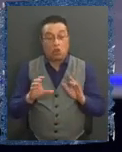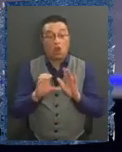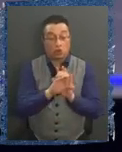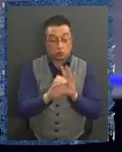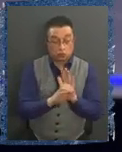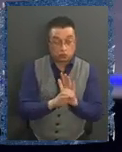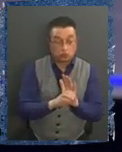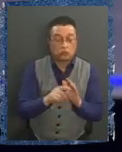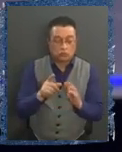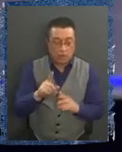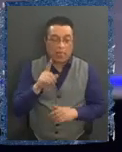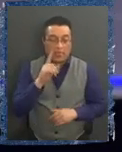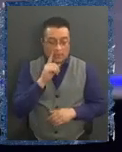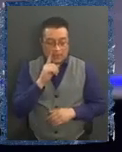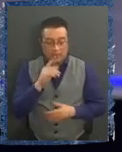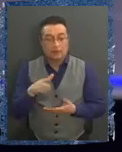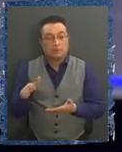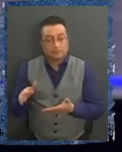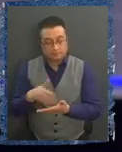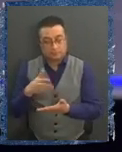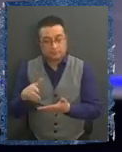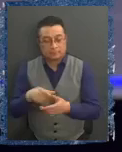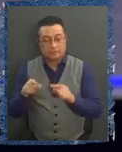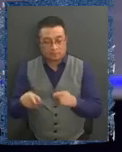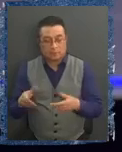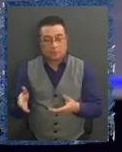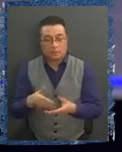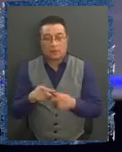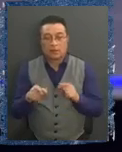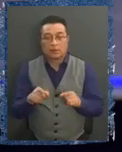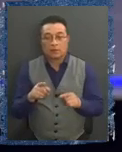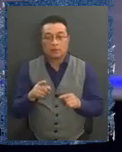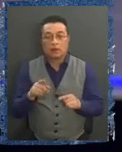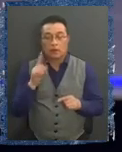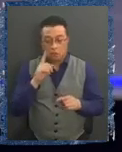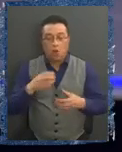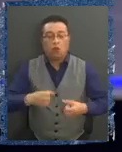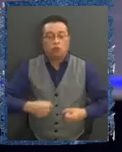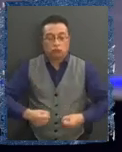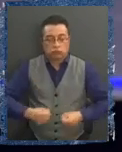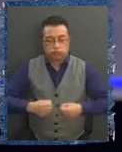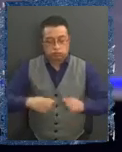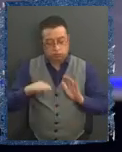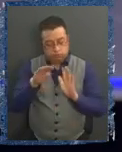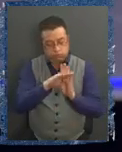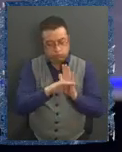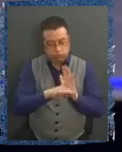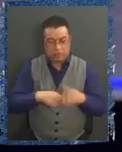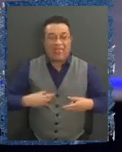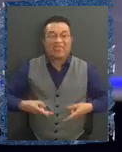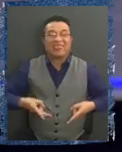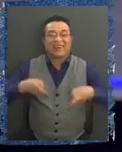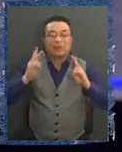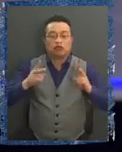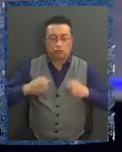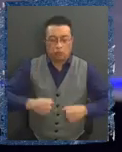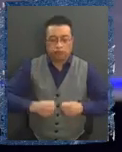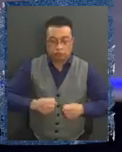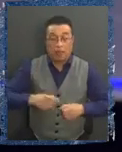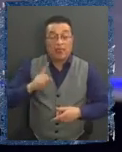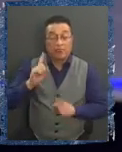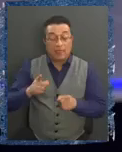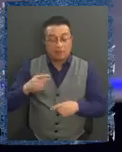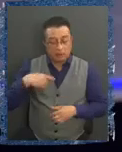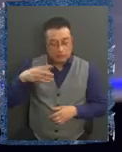tiene texto, un robusto catálogo de derechos, que hay que entenderlo en